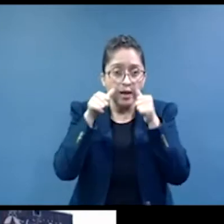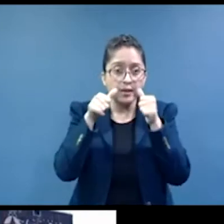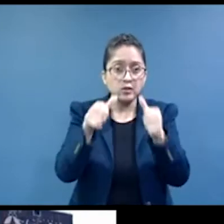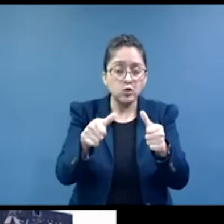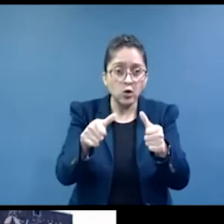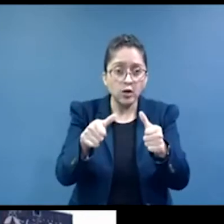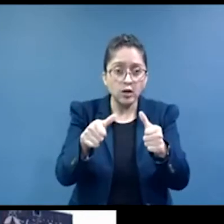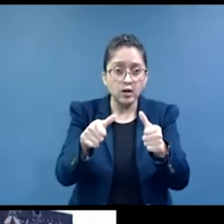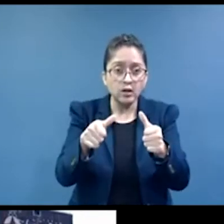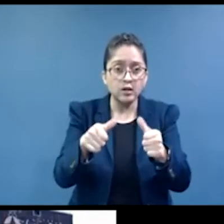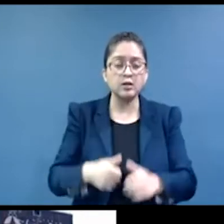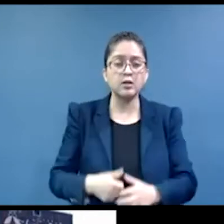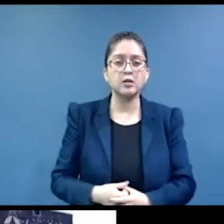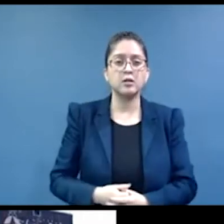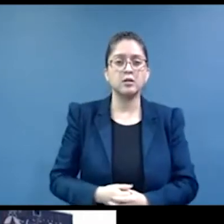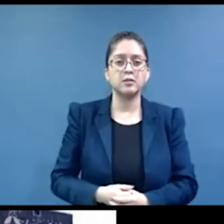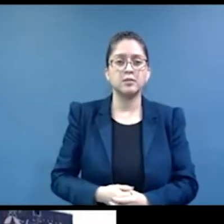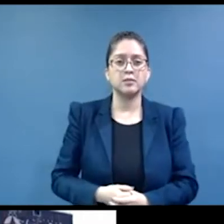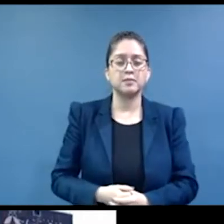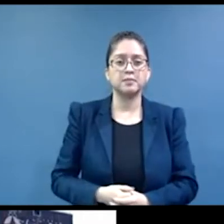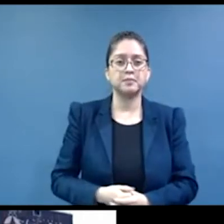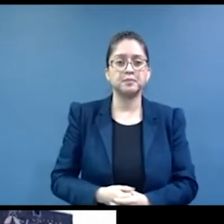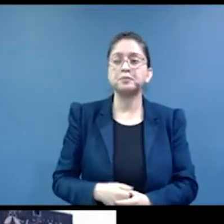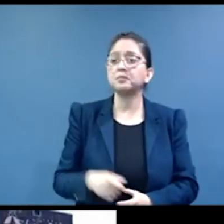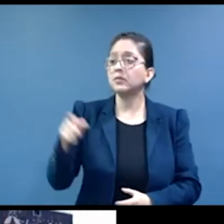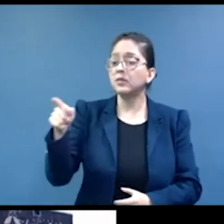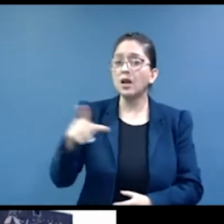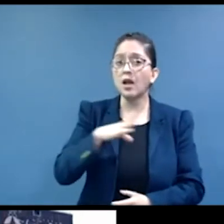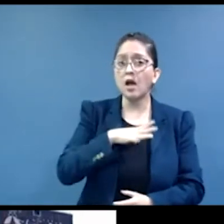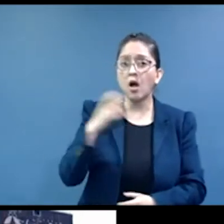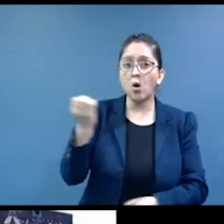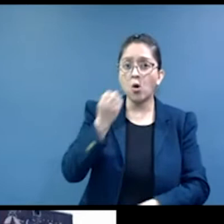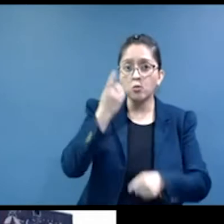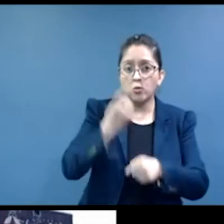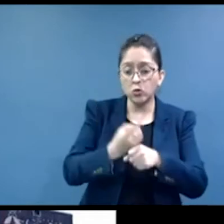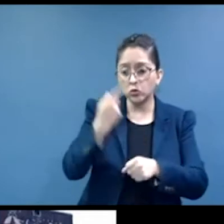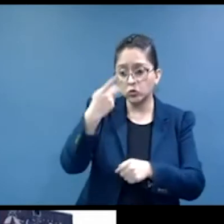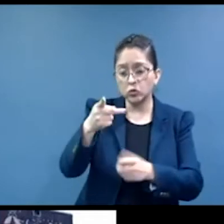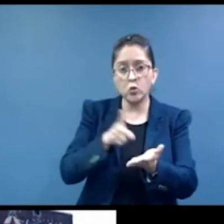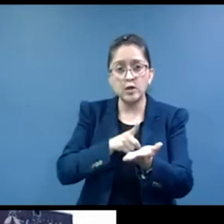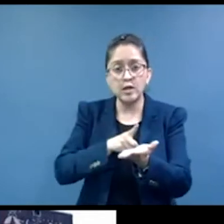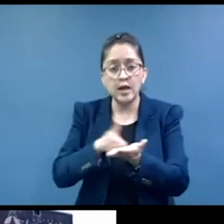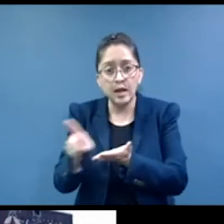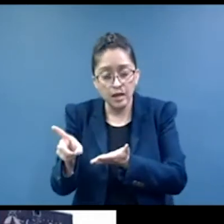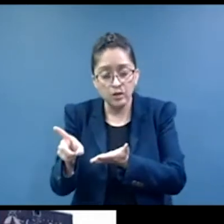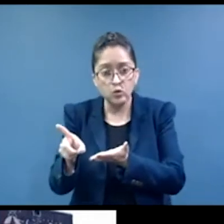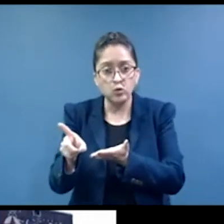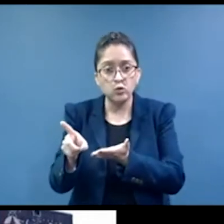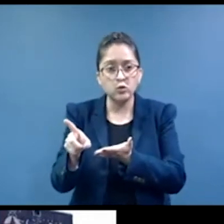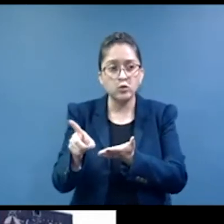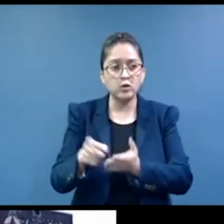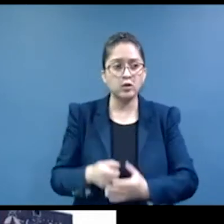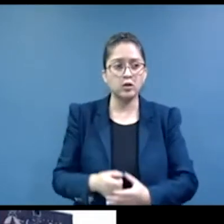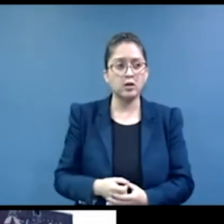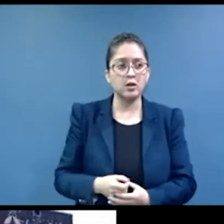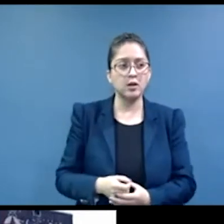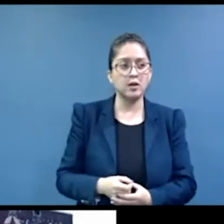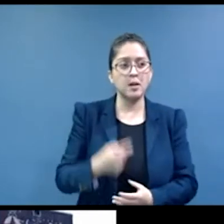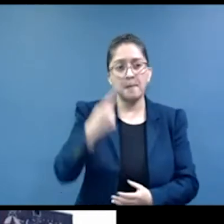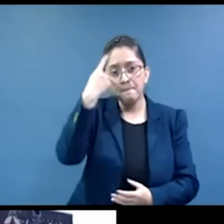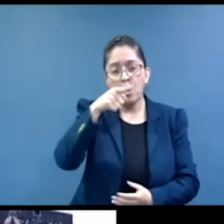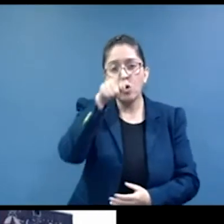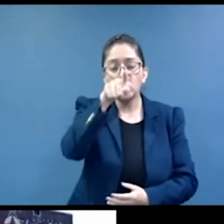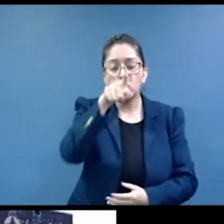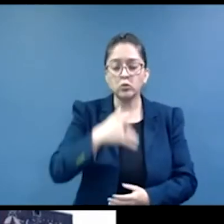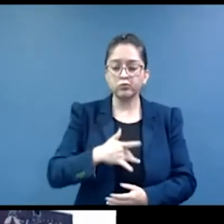sean un medio para el ejercicio de derechos de todas las sobre el número y desplazamiento de los hijos o hijas que desea tener. Y